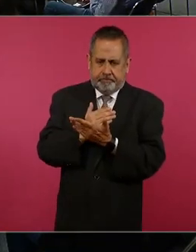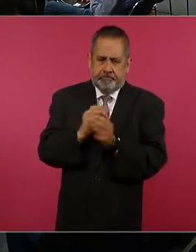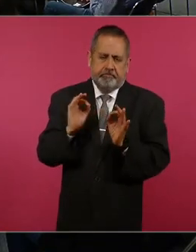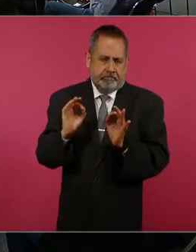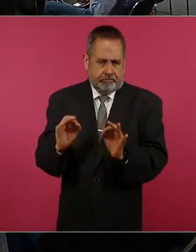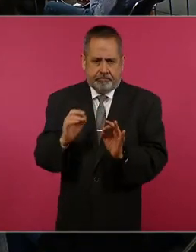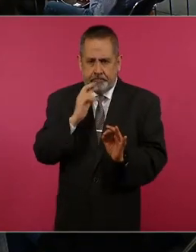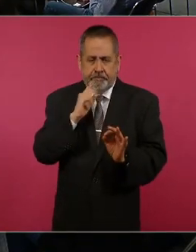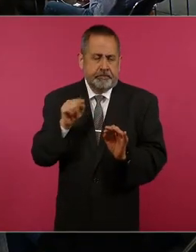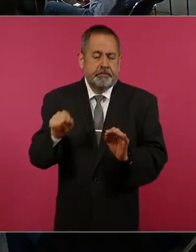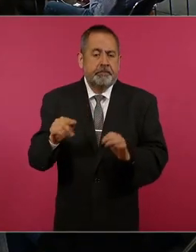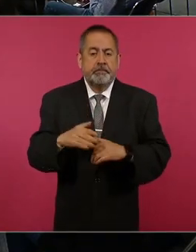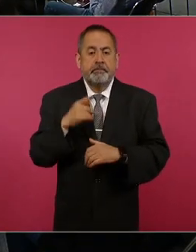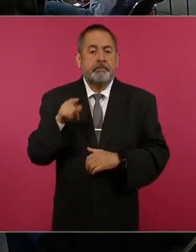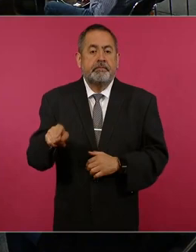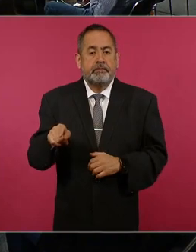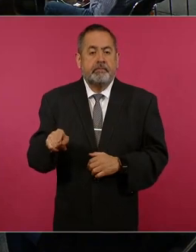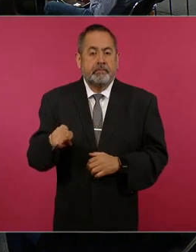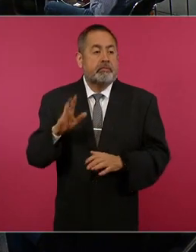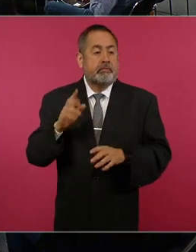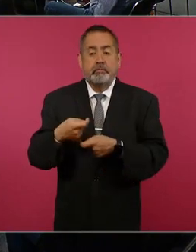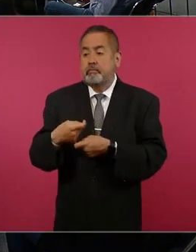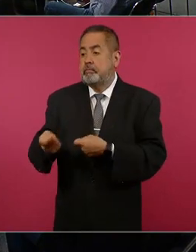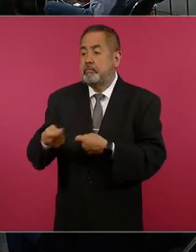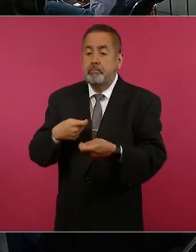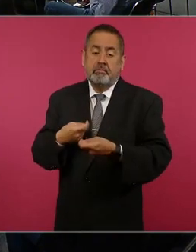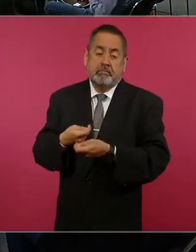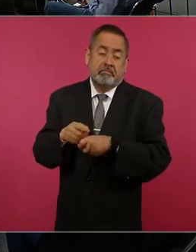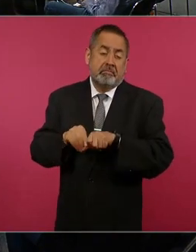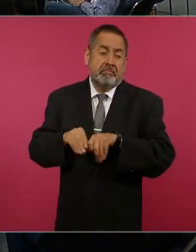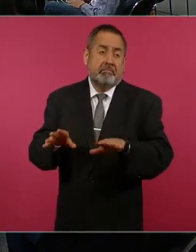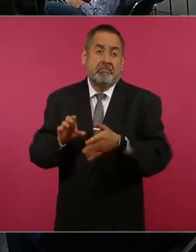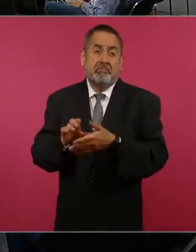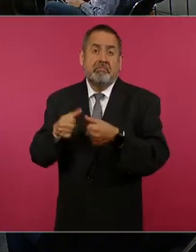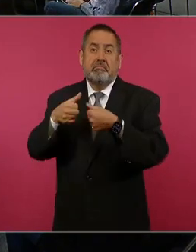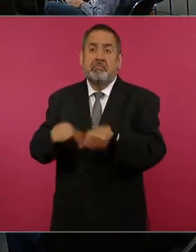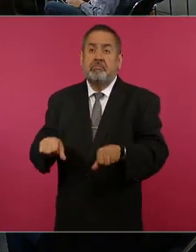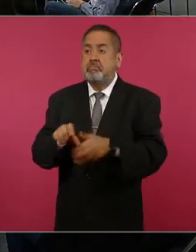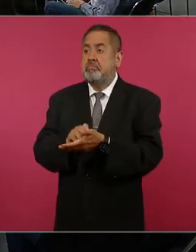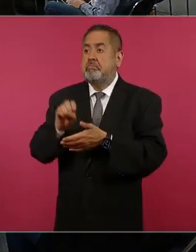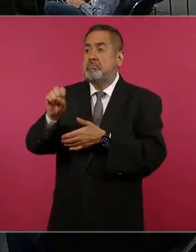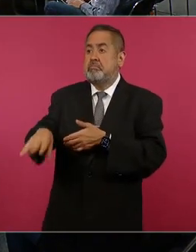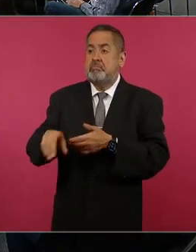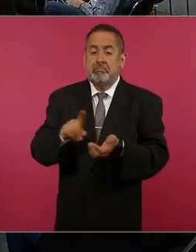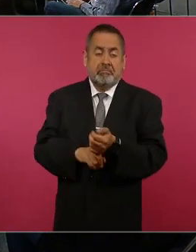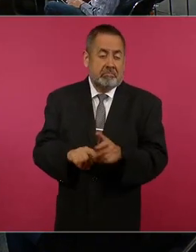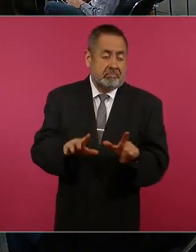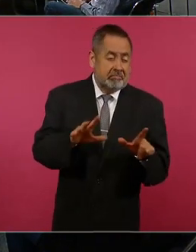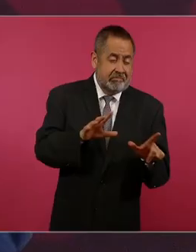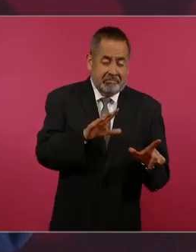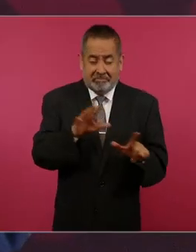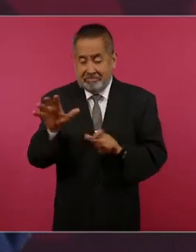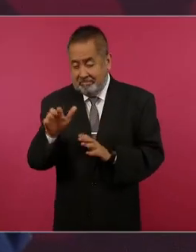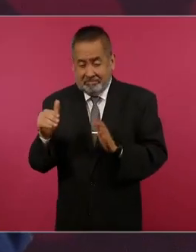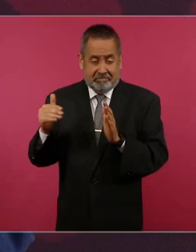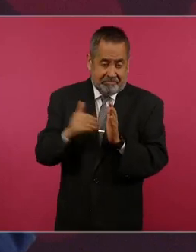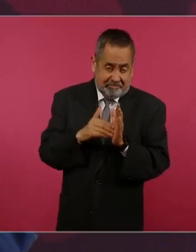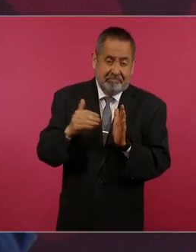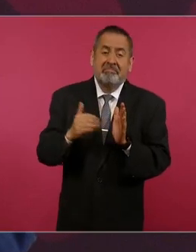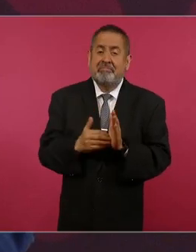se están dispersando ya 700 mil millones